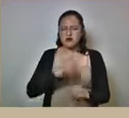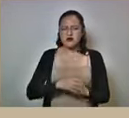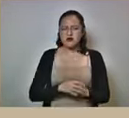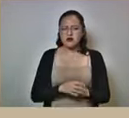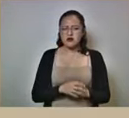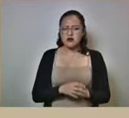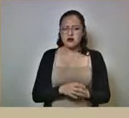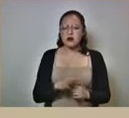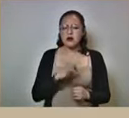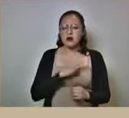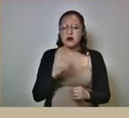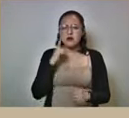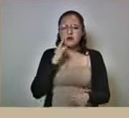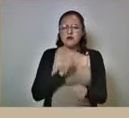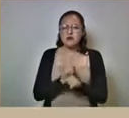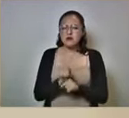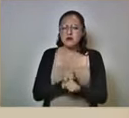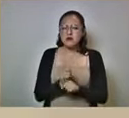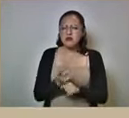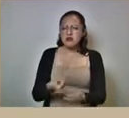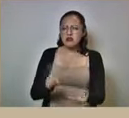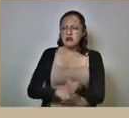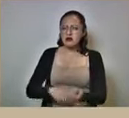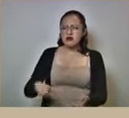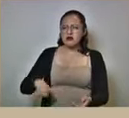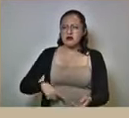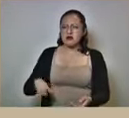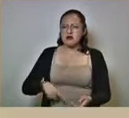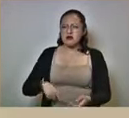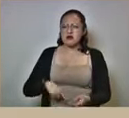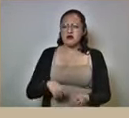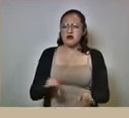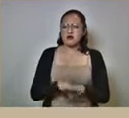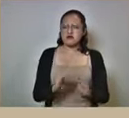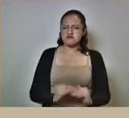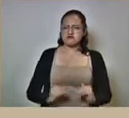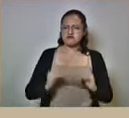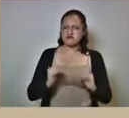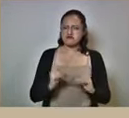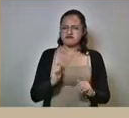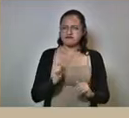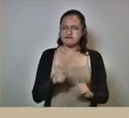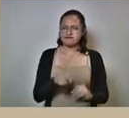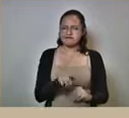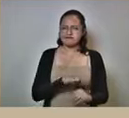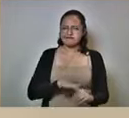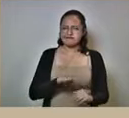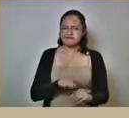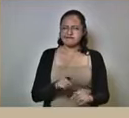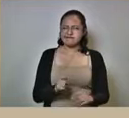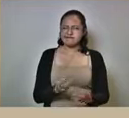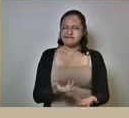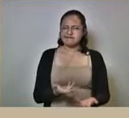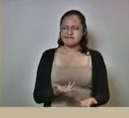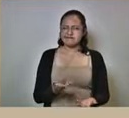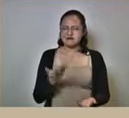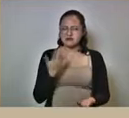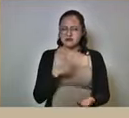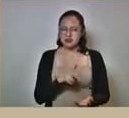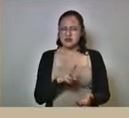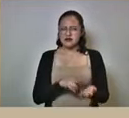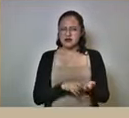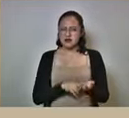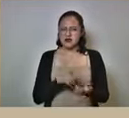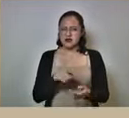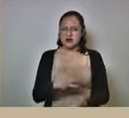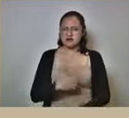hay posibilidad de que se investigue desde su gobierno este tema del sobrecosto, que precisamente también los regidores pedían se analizara